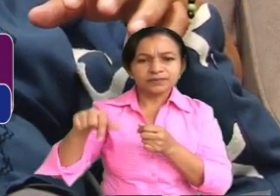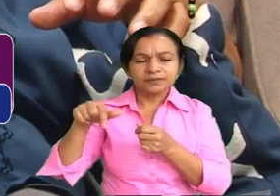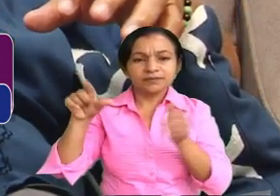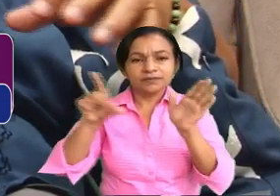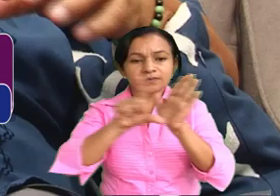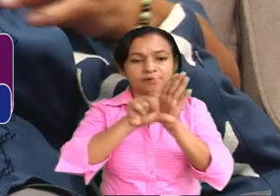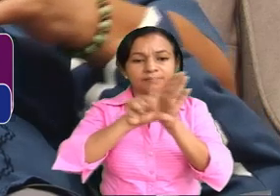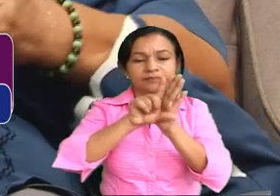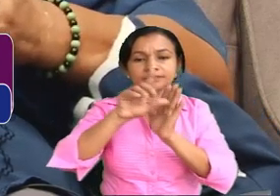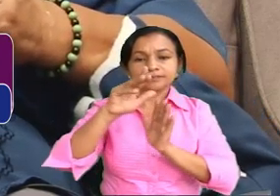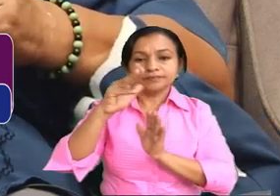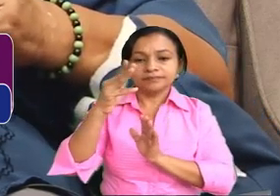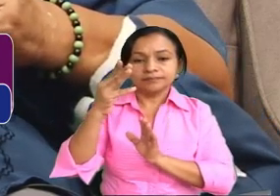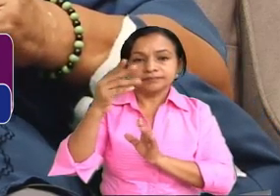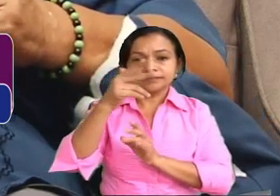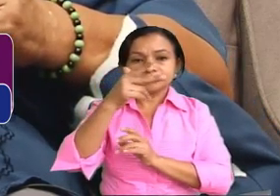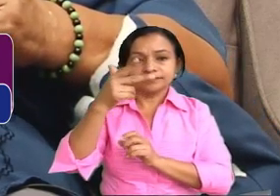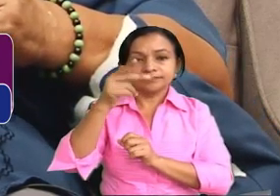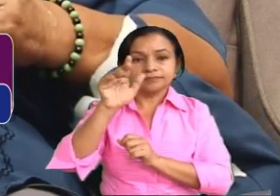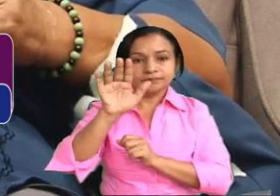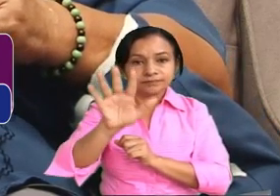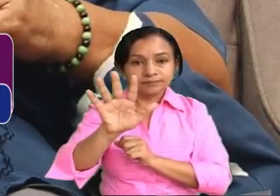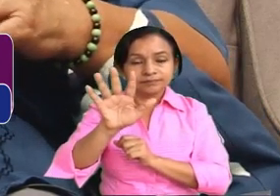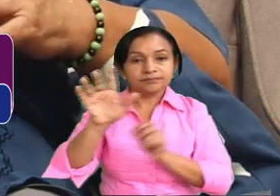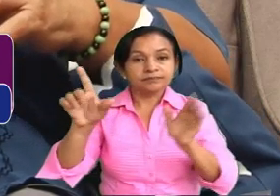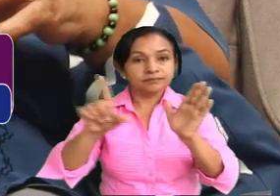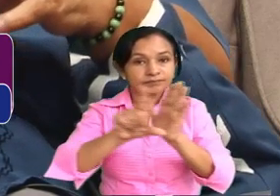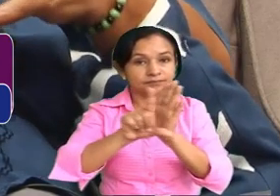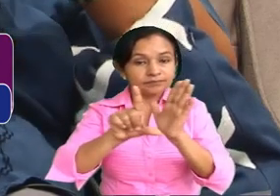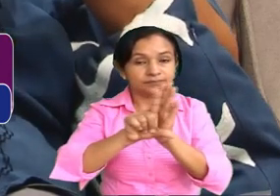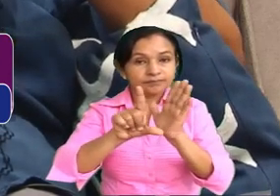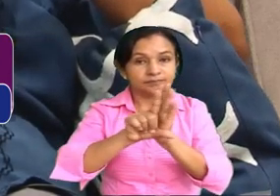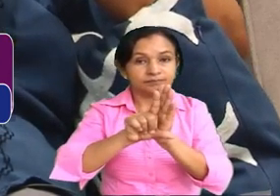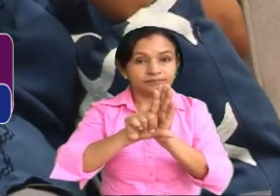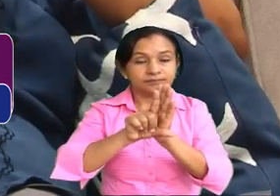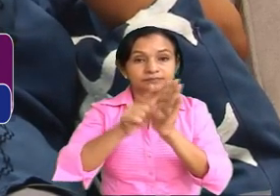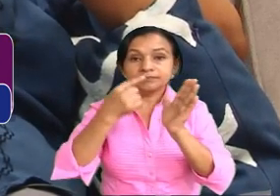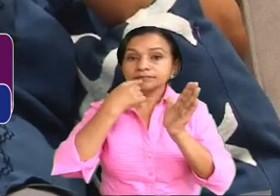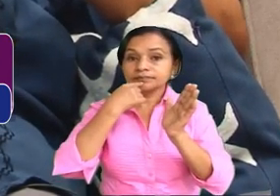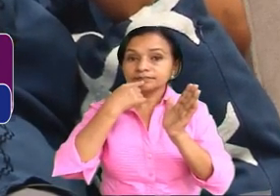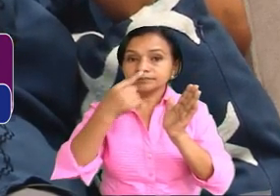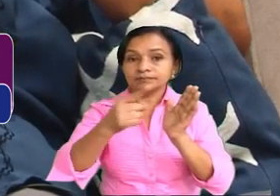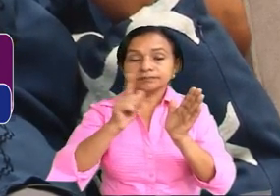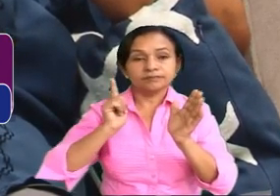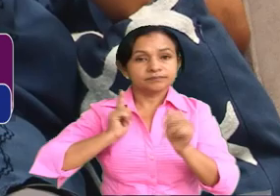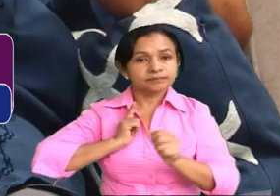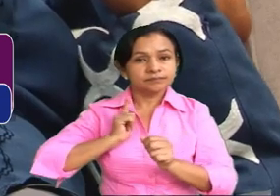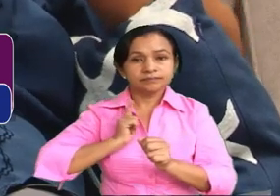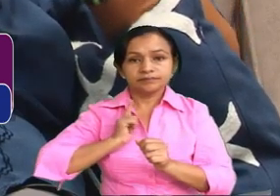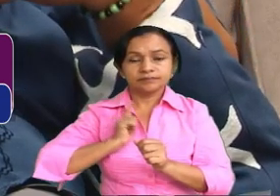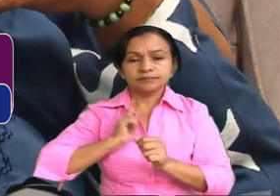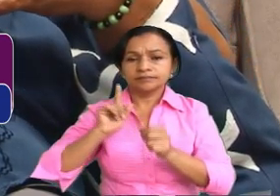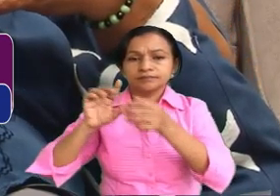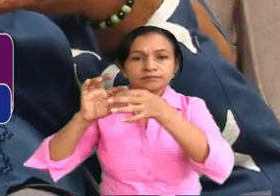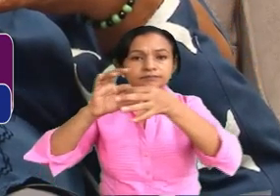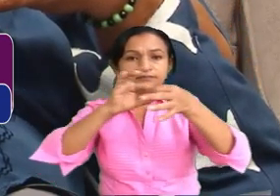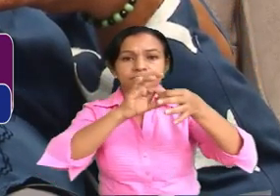ley 985. Okay. Esa ley te dice que tenemos que ser